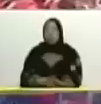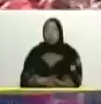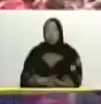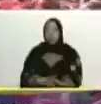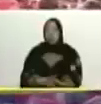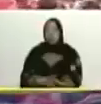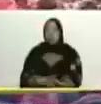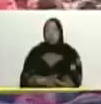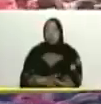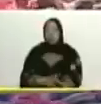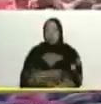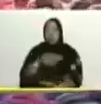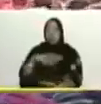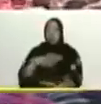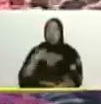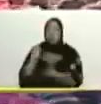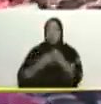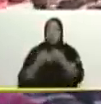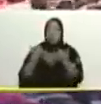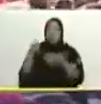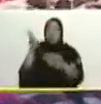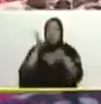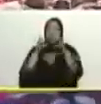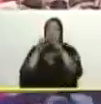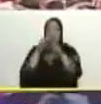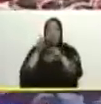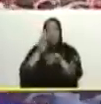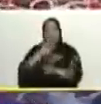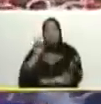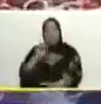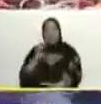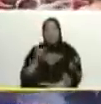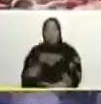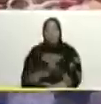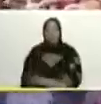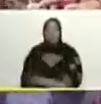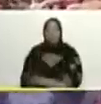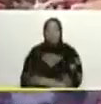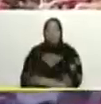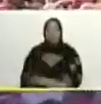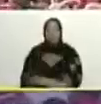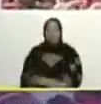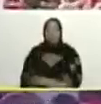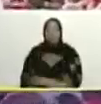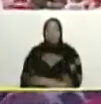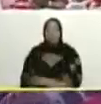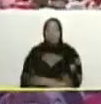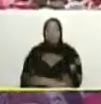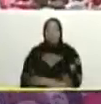Nos ven y nos escuchan aquí en Venezuela, miles de miles.